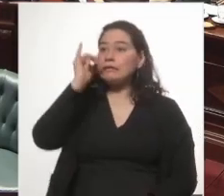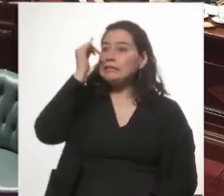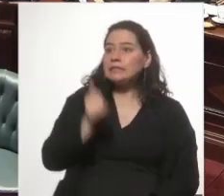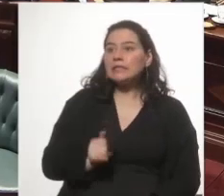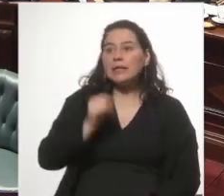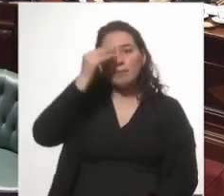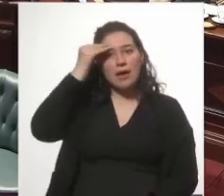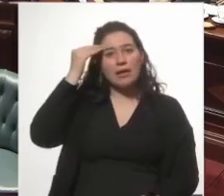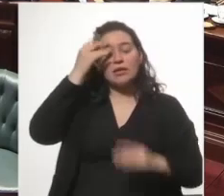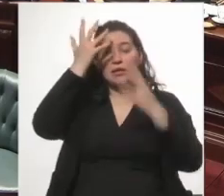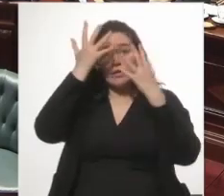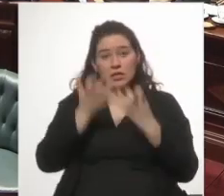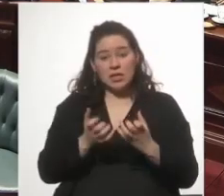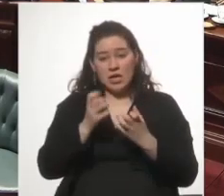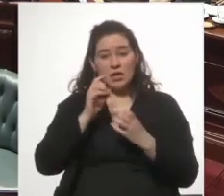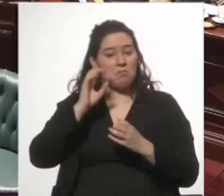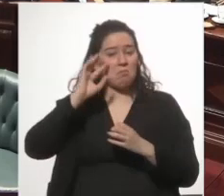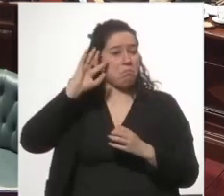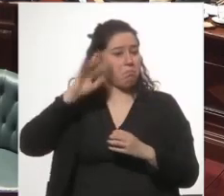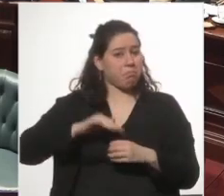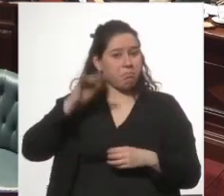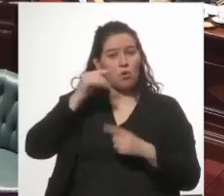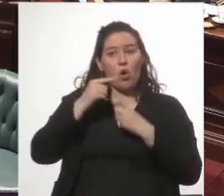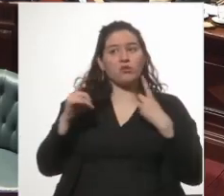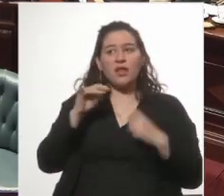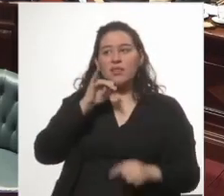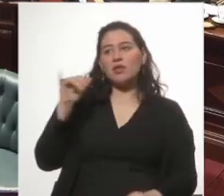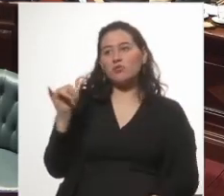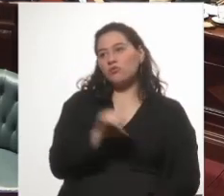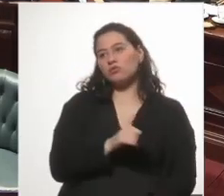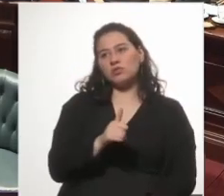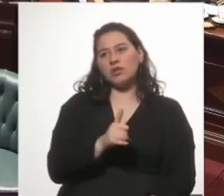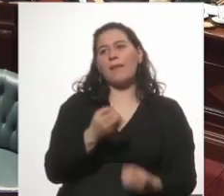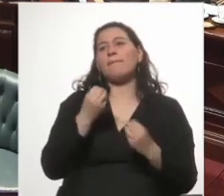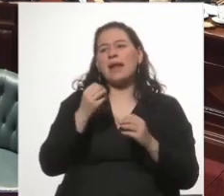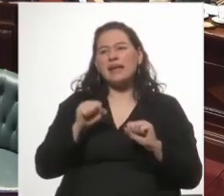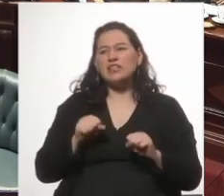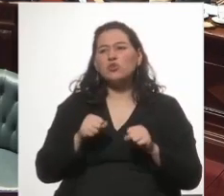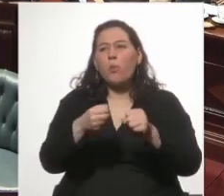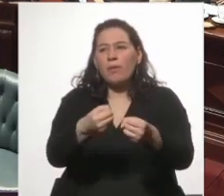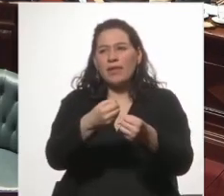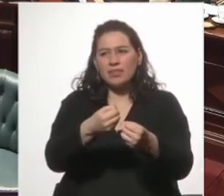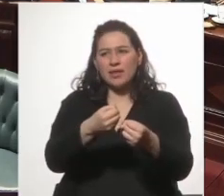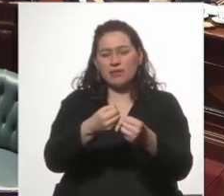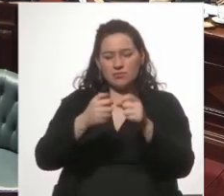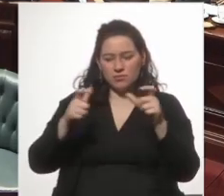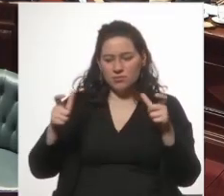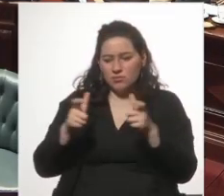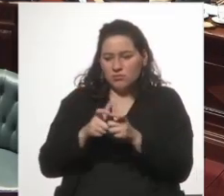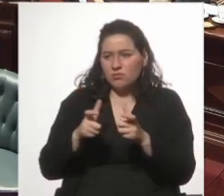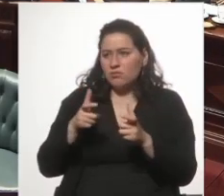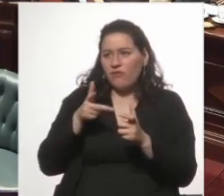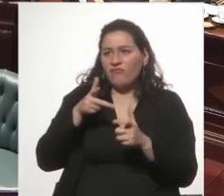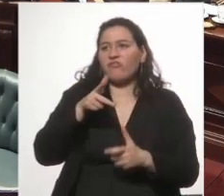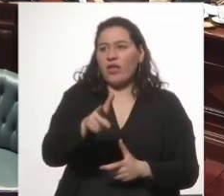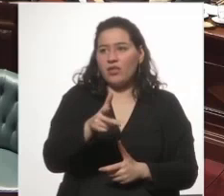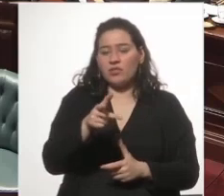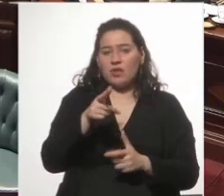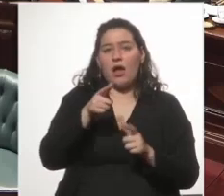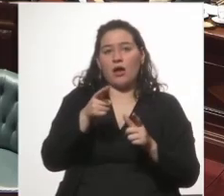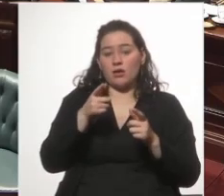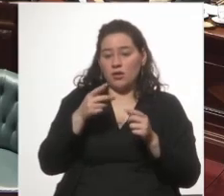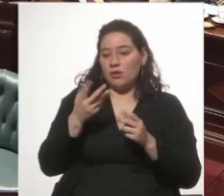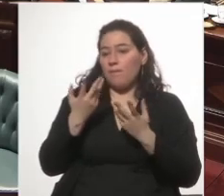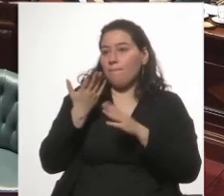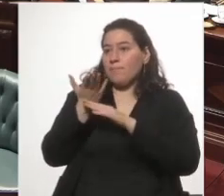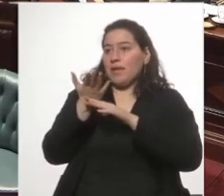tenido intención de desconocer los hechos denunciados, no tenía por qué suspender las actuaciones, lo que se llevó a cabo precisamente para